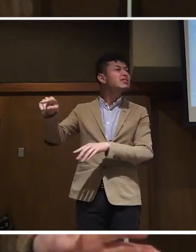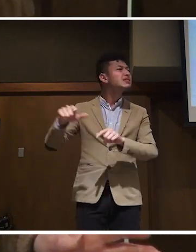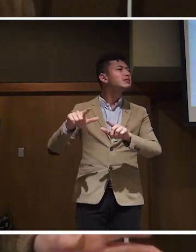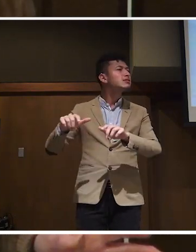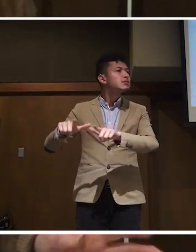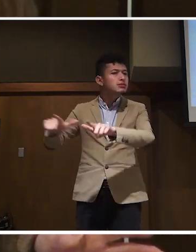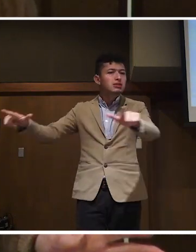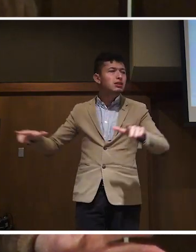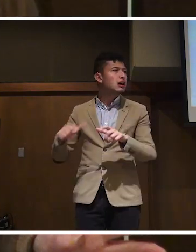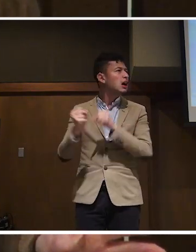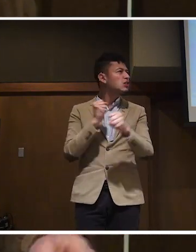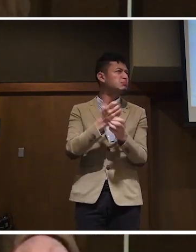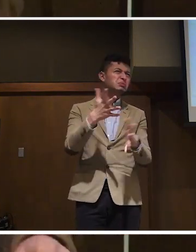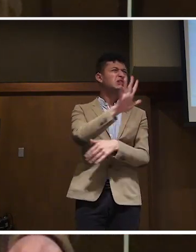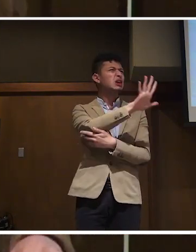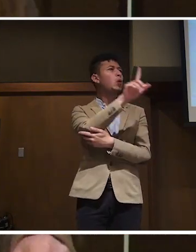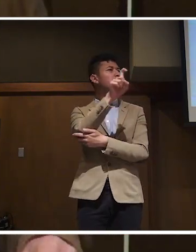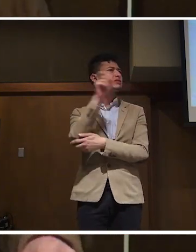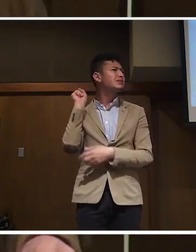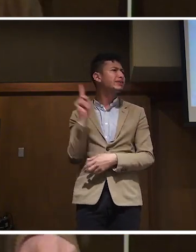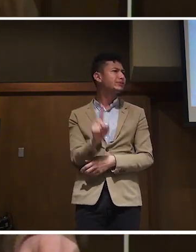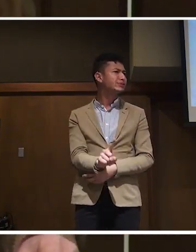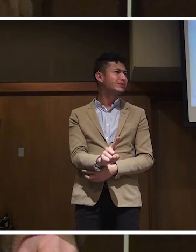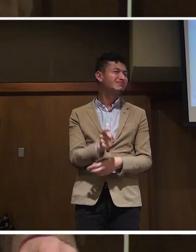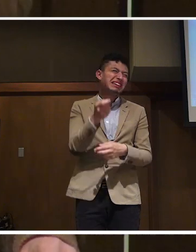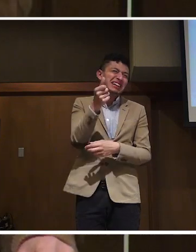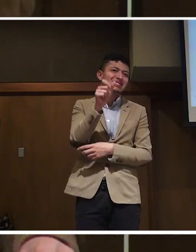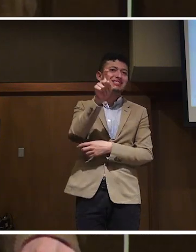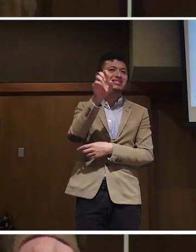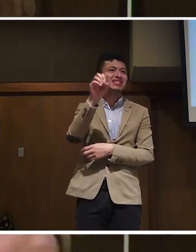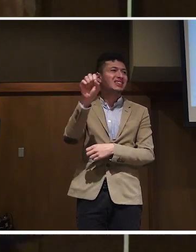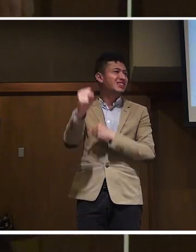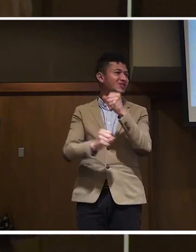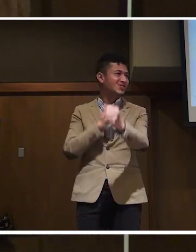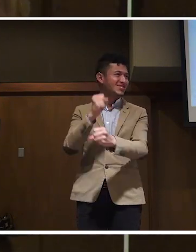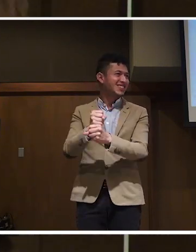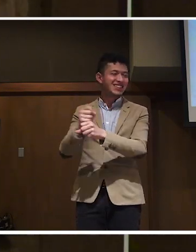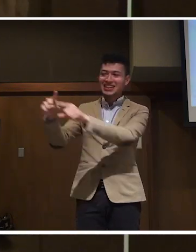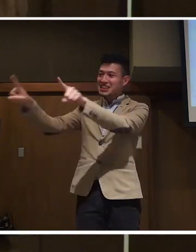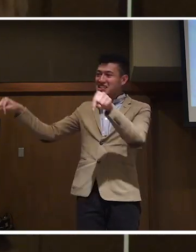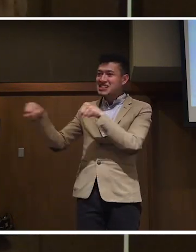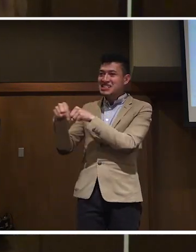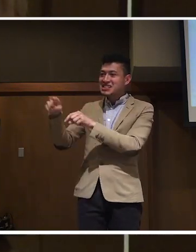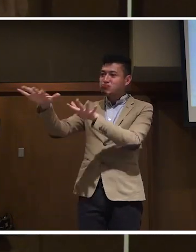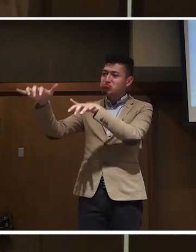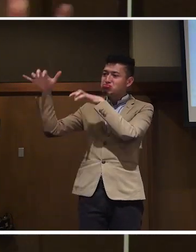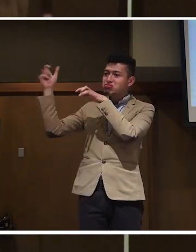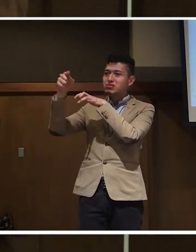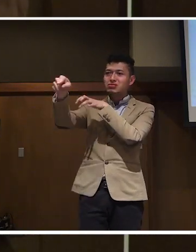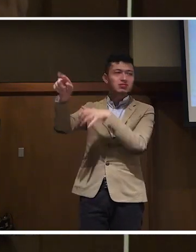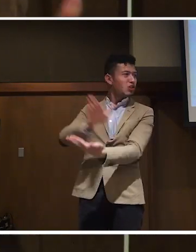56 años tal vez, ya casi va a cumplir los 60, y esa es una sala extraordinaria en la